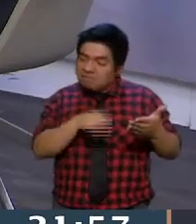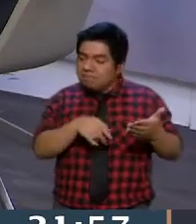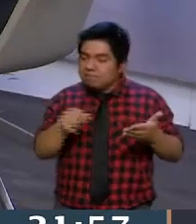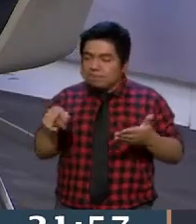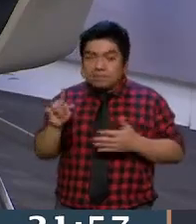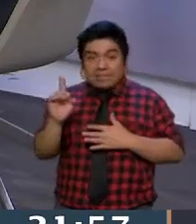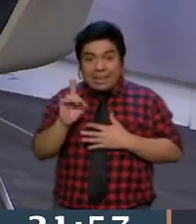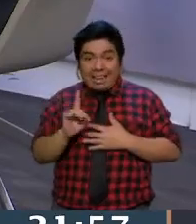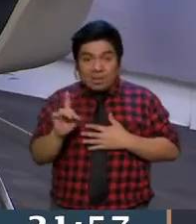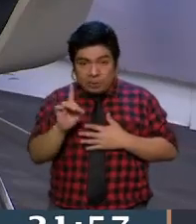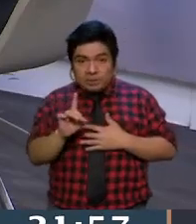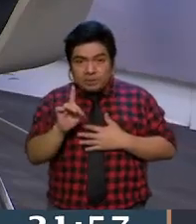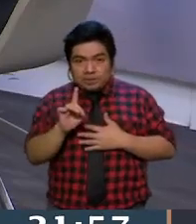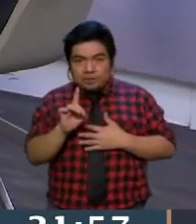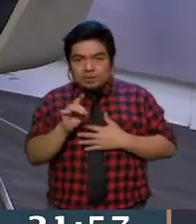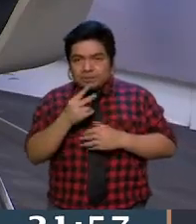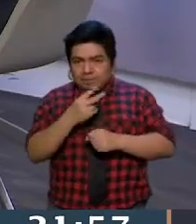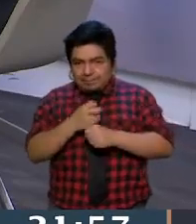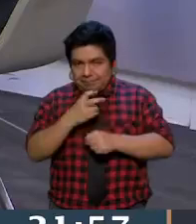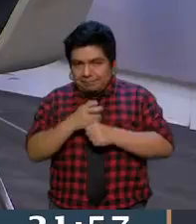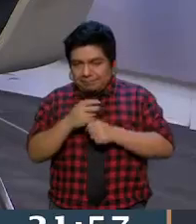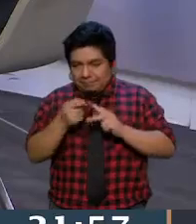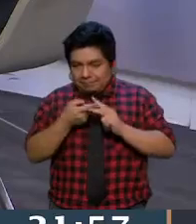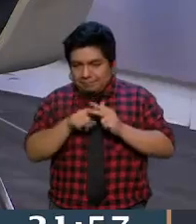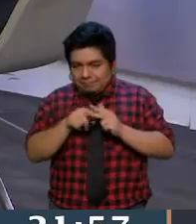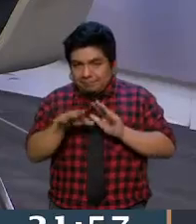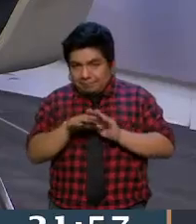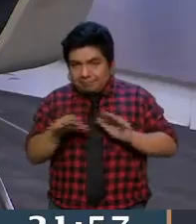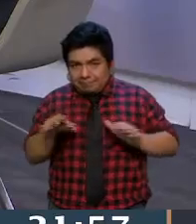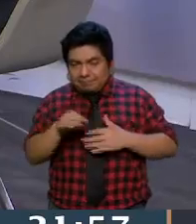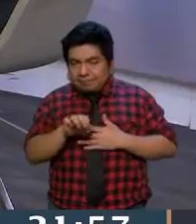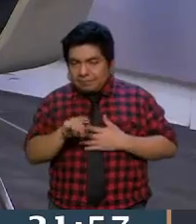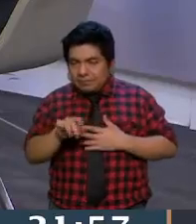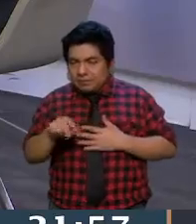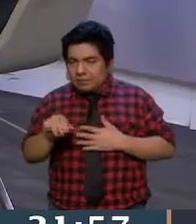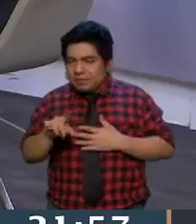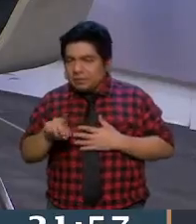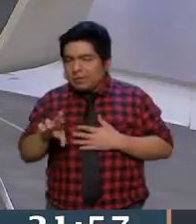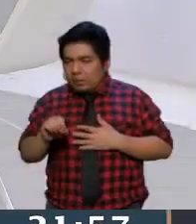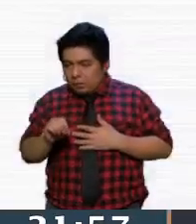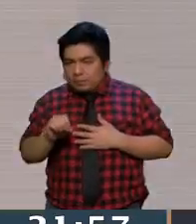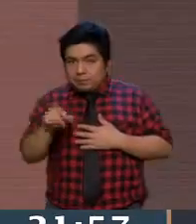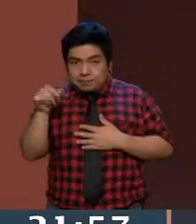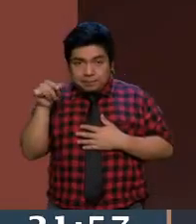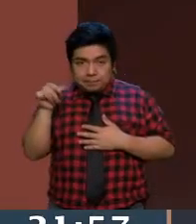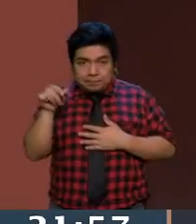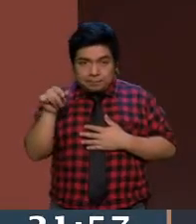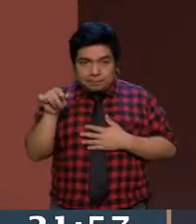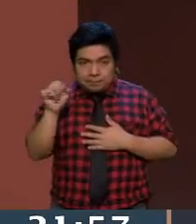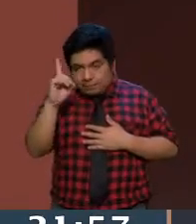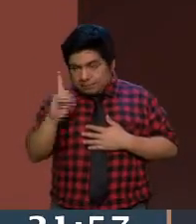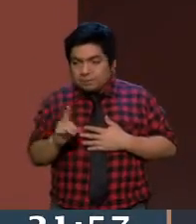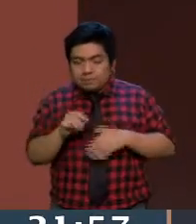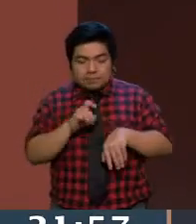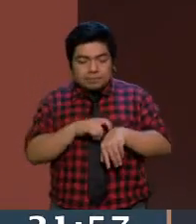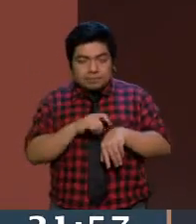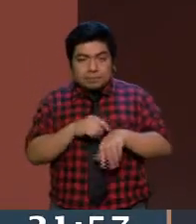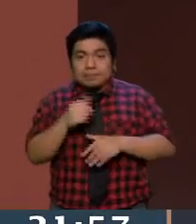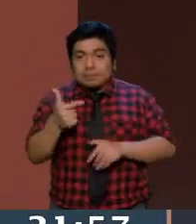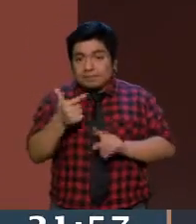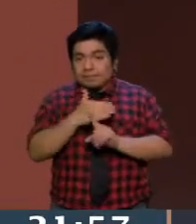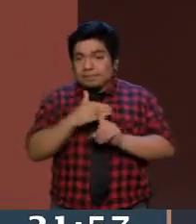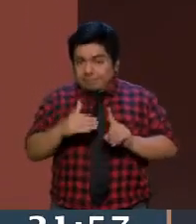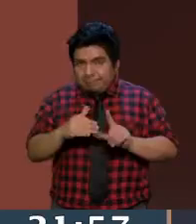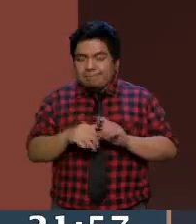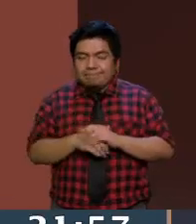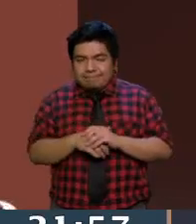domingo sale la segunda temporada de este Mitote Librero. Se transmite los domingos a las 19:30 horas